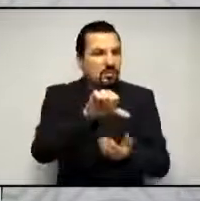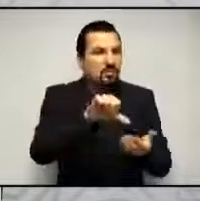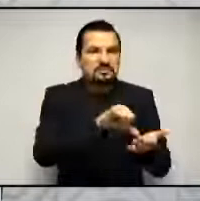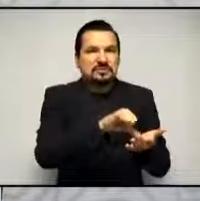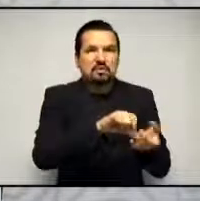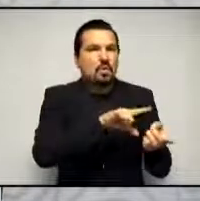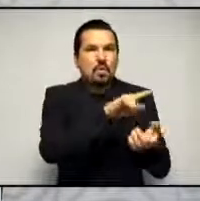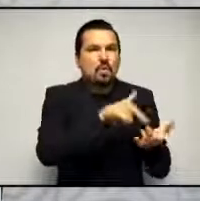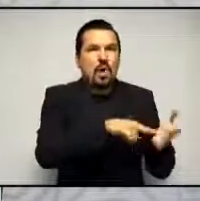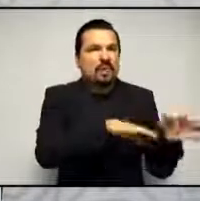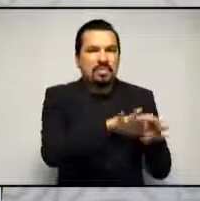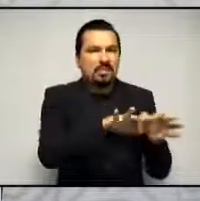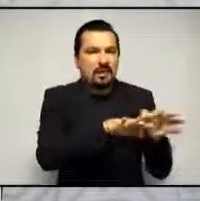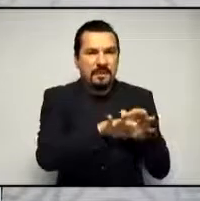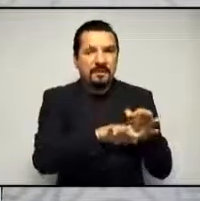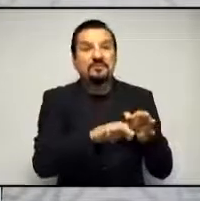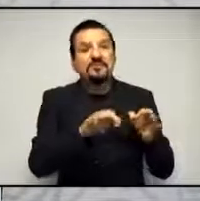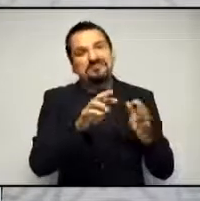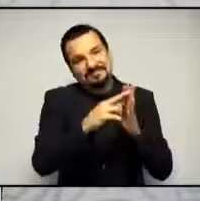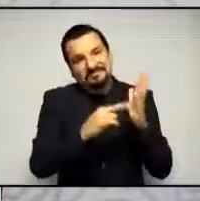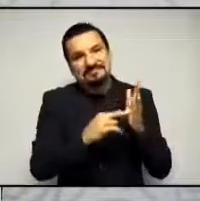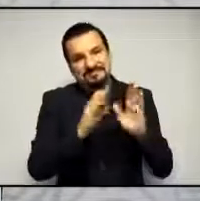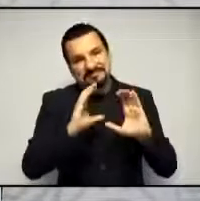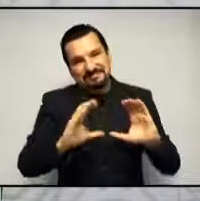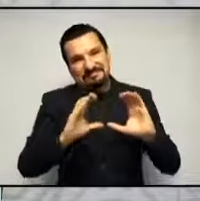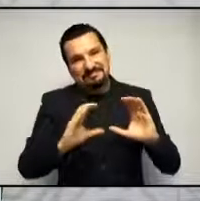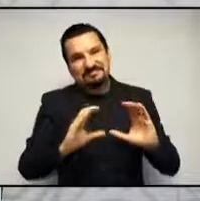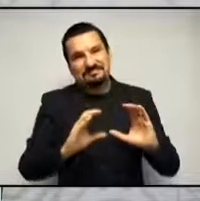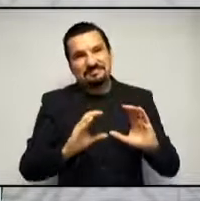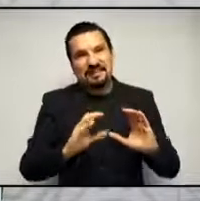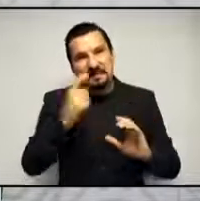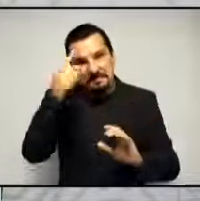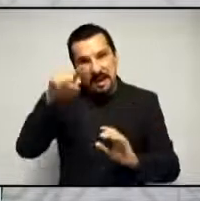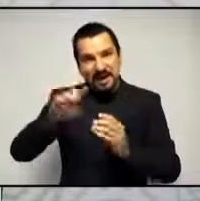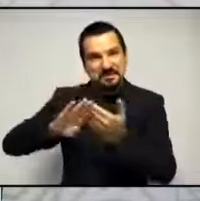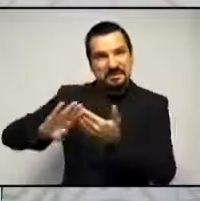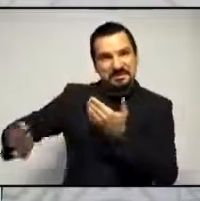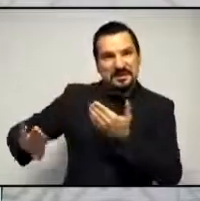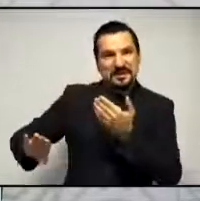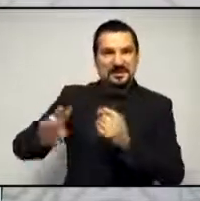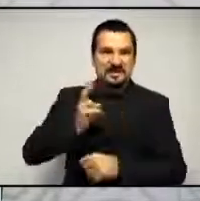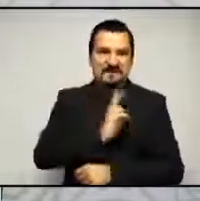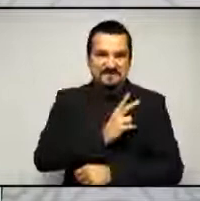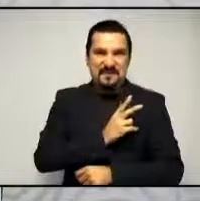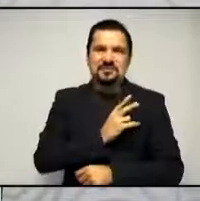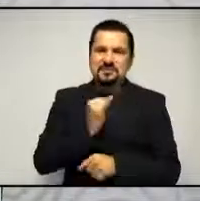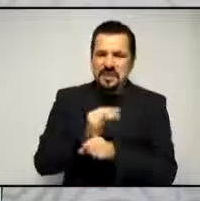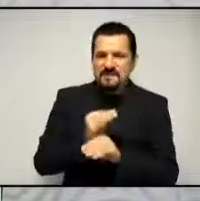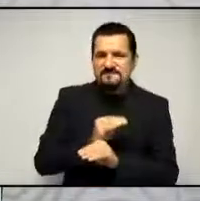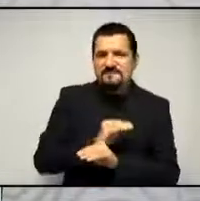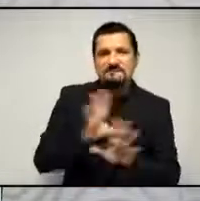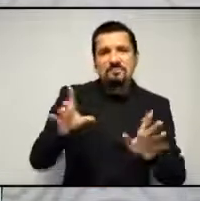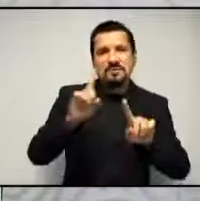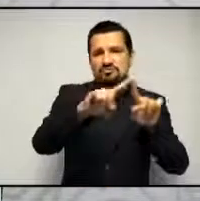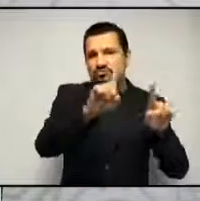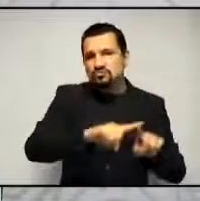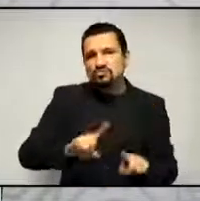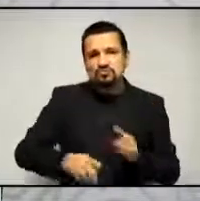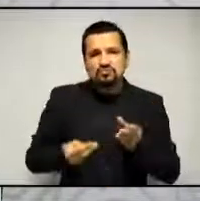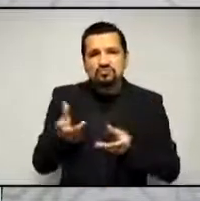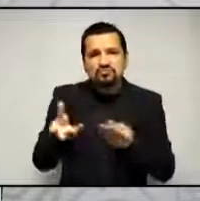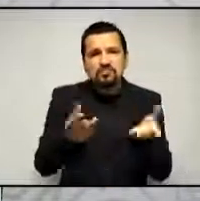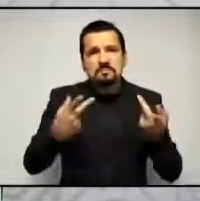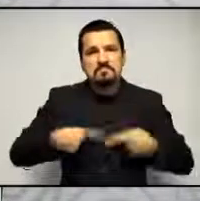trabajo para la prevención de este virus hemos difundido la información necesaria para que las personas